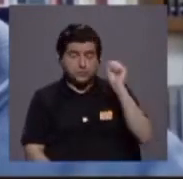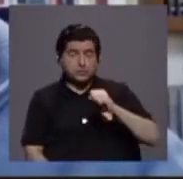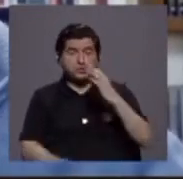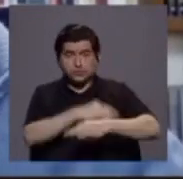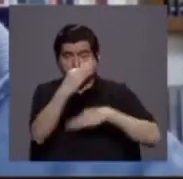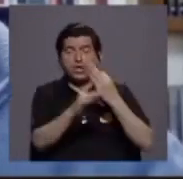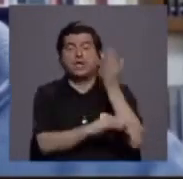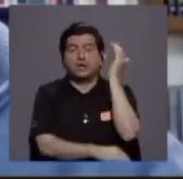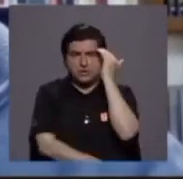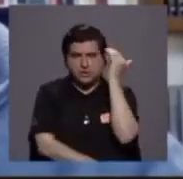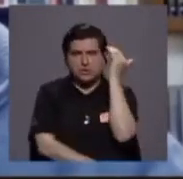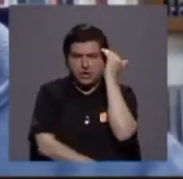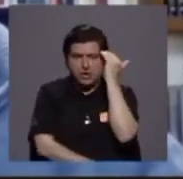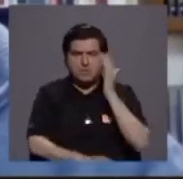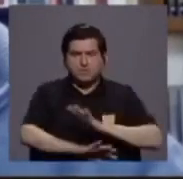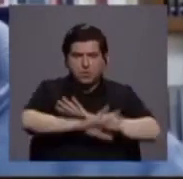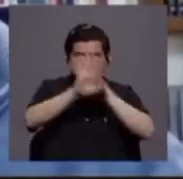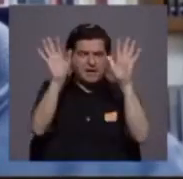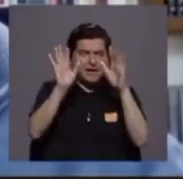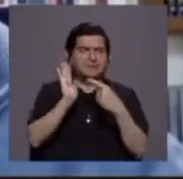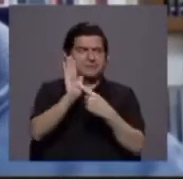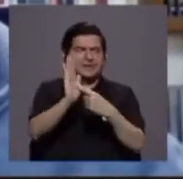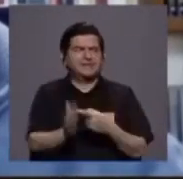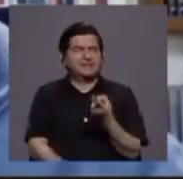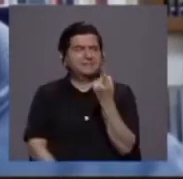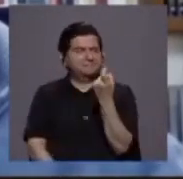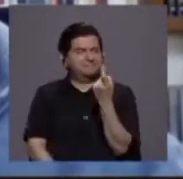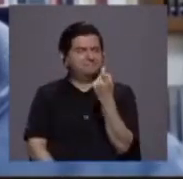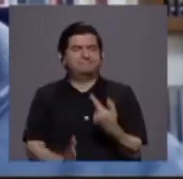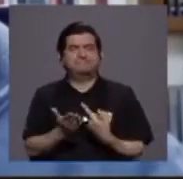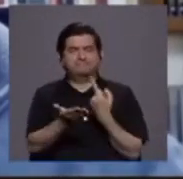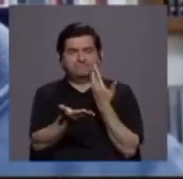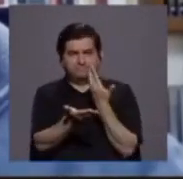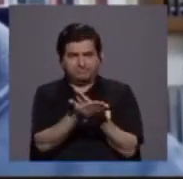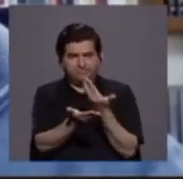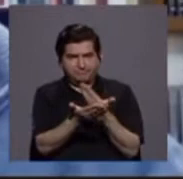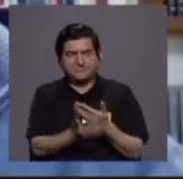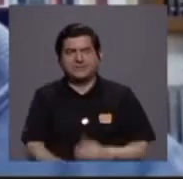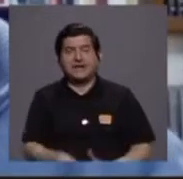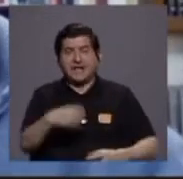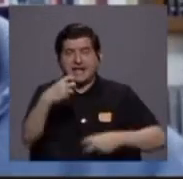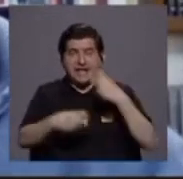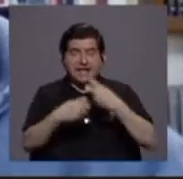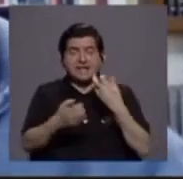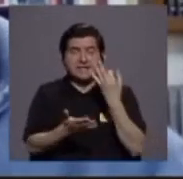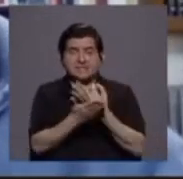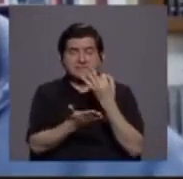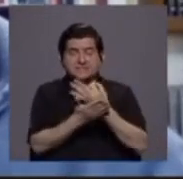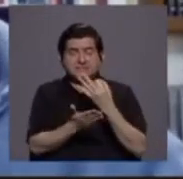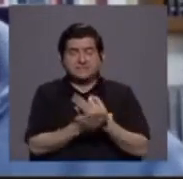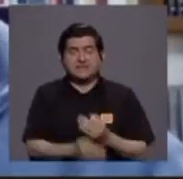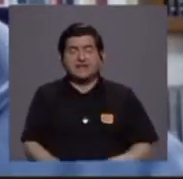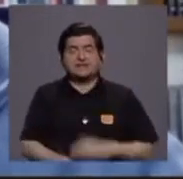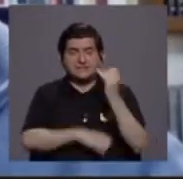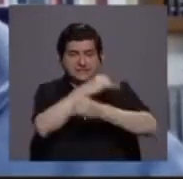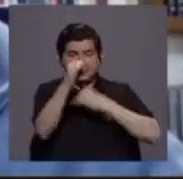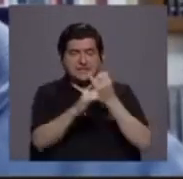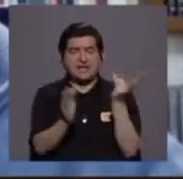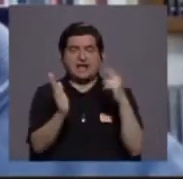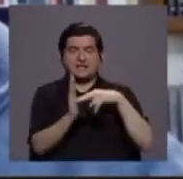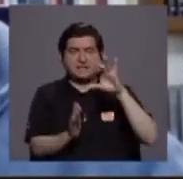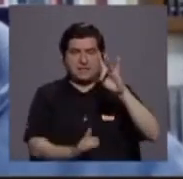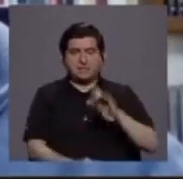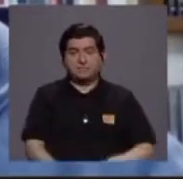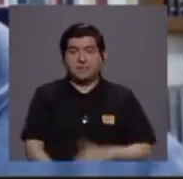tipo de conocimiento, queda claro sus deficiencias, como lo atestiguó la crisis financiera internacional del 2008, donde